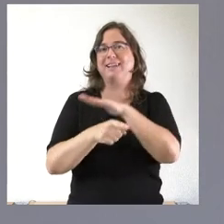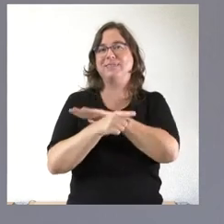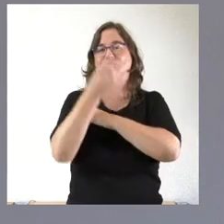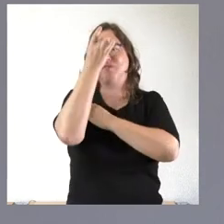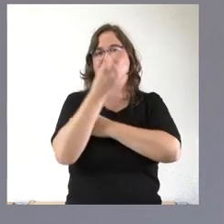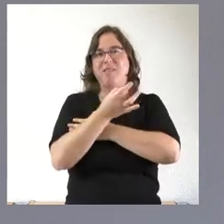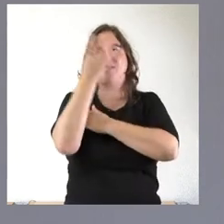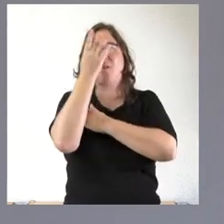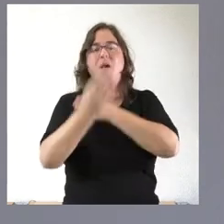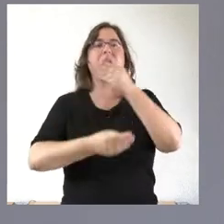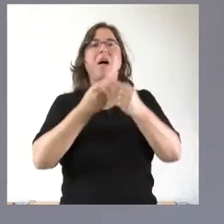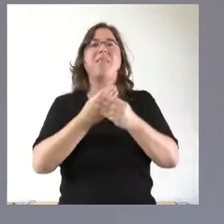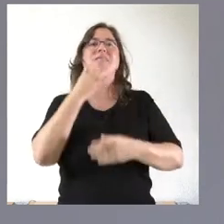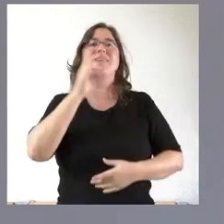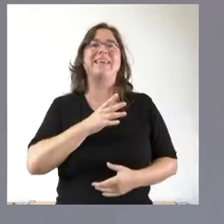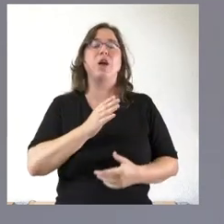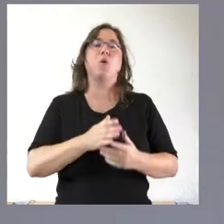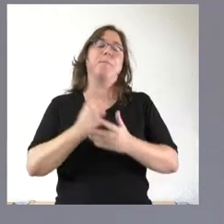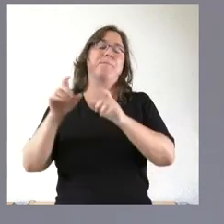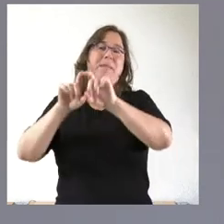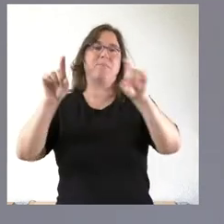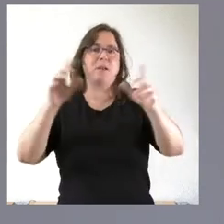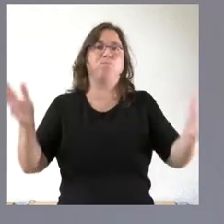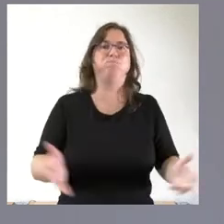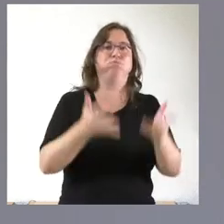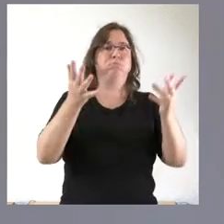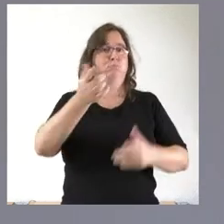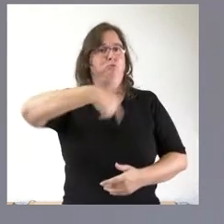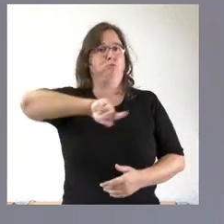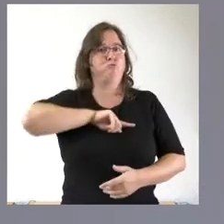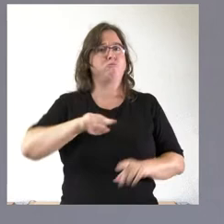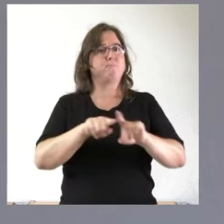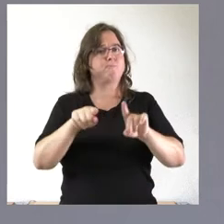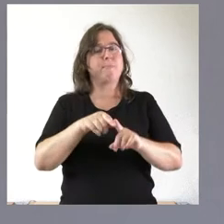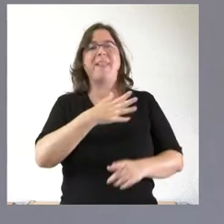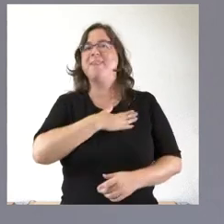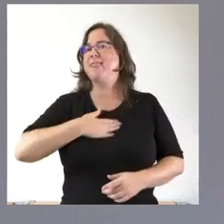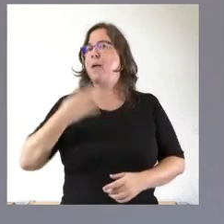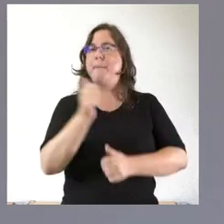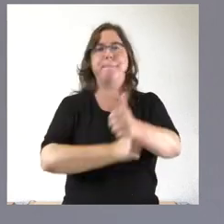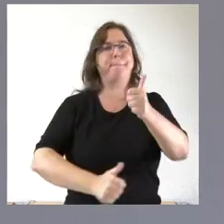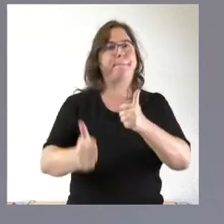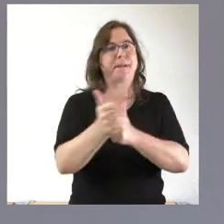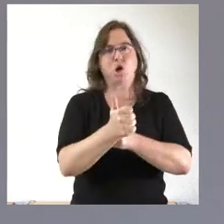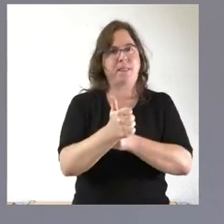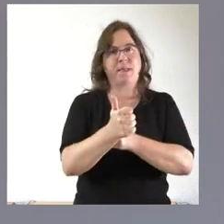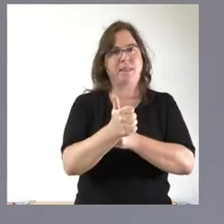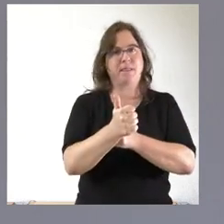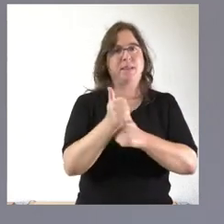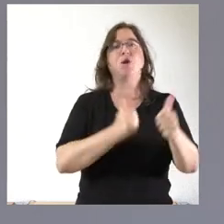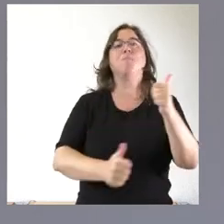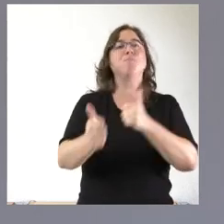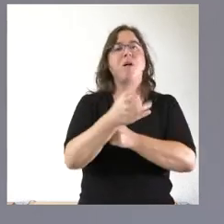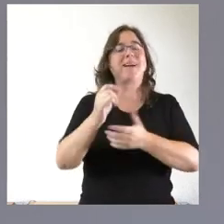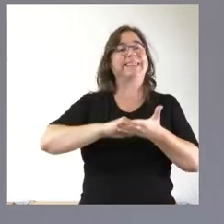iniciativas que se presenten por parte de promotores en relación con estos asuntos. Y, por tanto, que aquí tiene que siempre primar más la